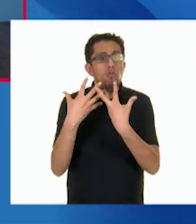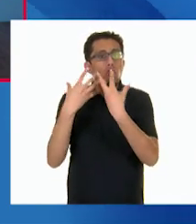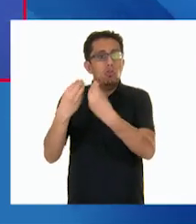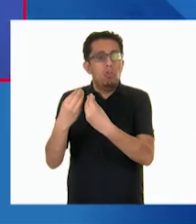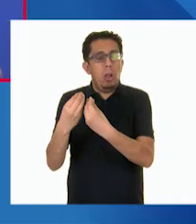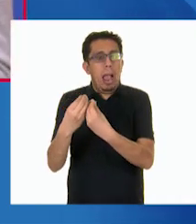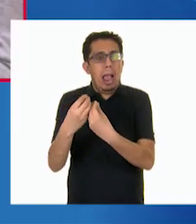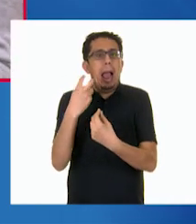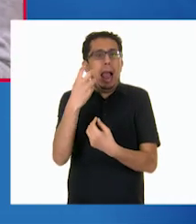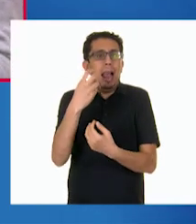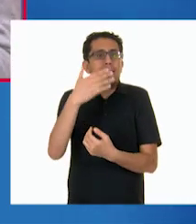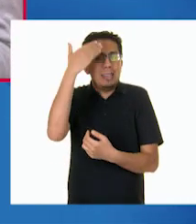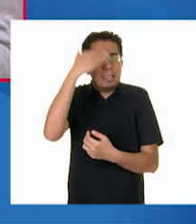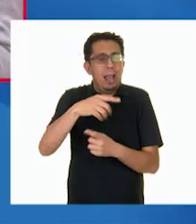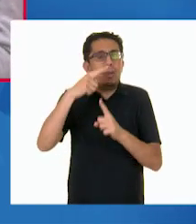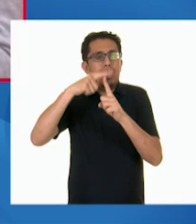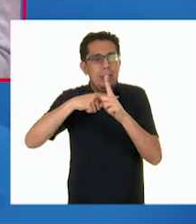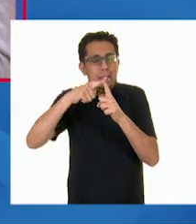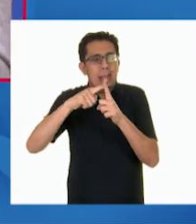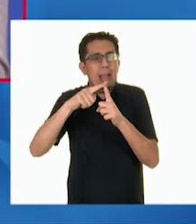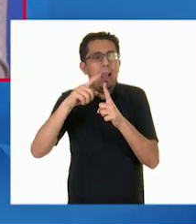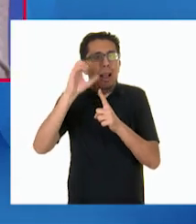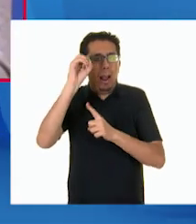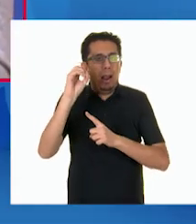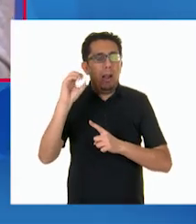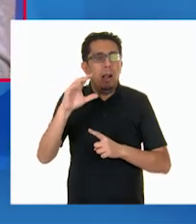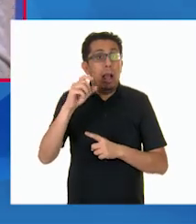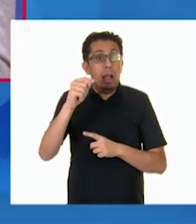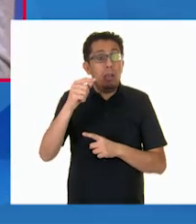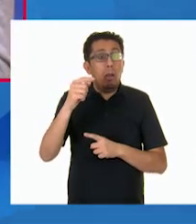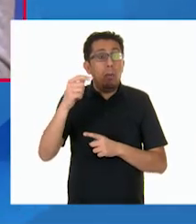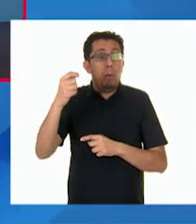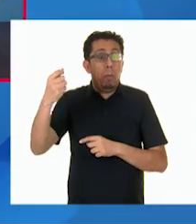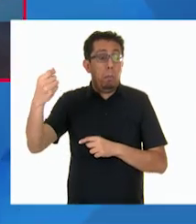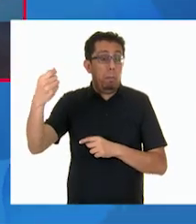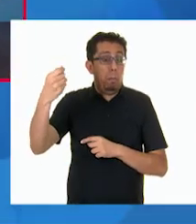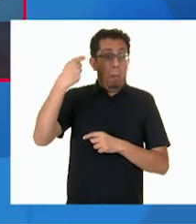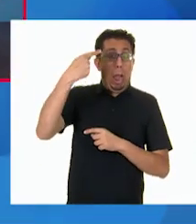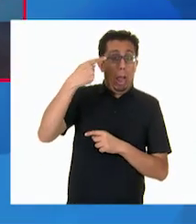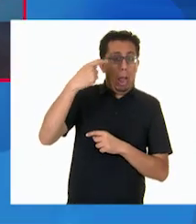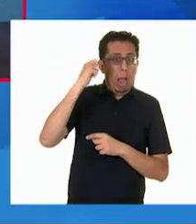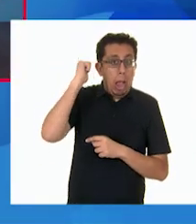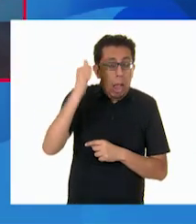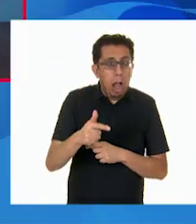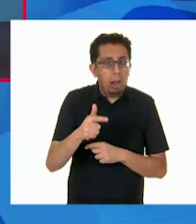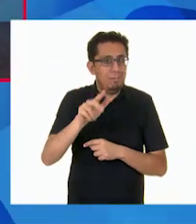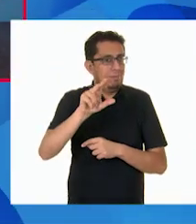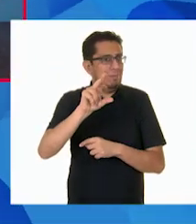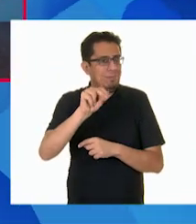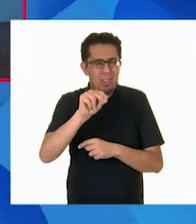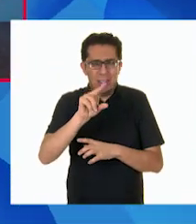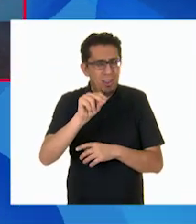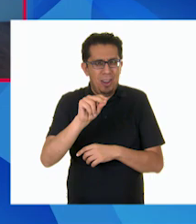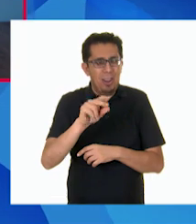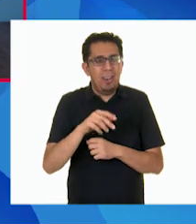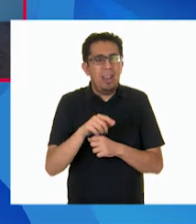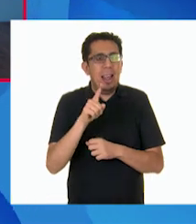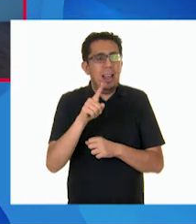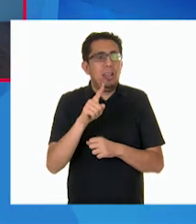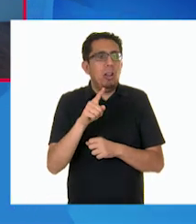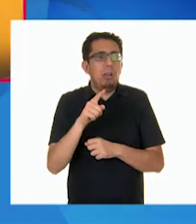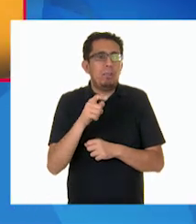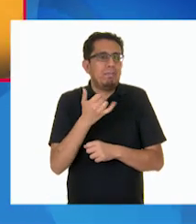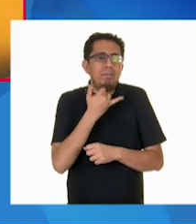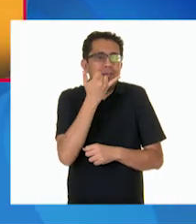ver la temperatura. No lanza un rayo láser. Mucha gente piensa eso e incluso los llaman termómetros láser. Eso no